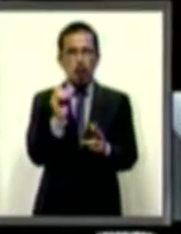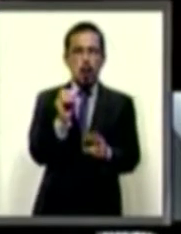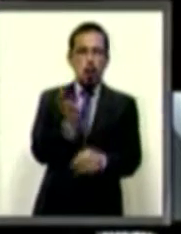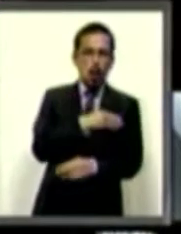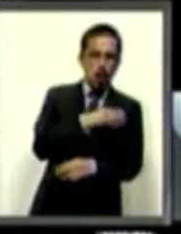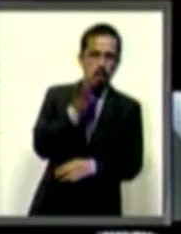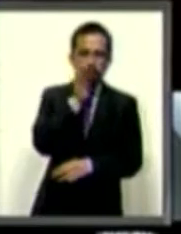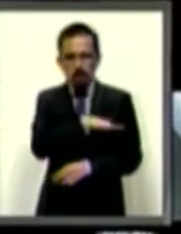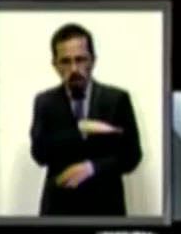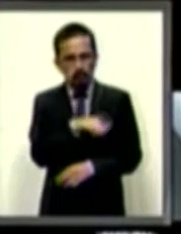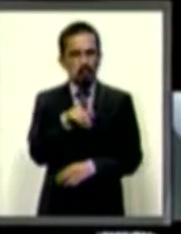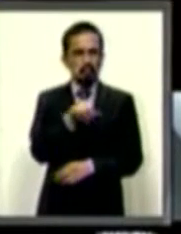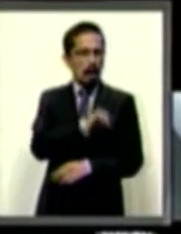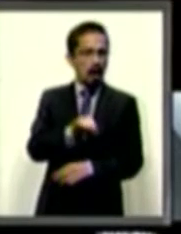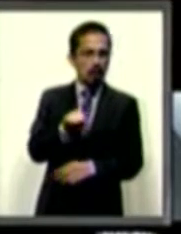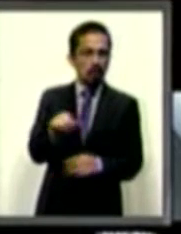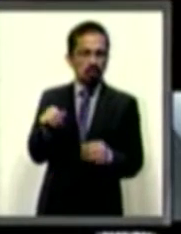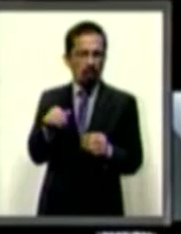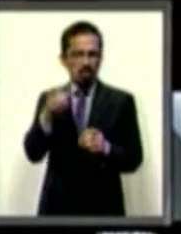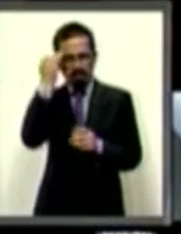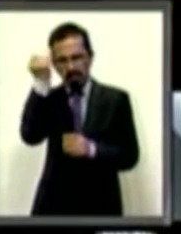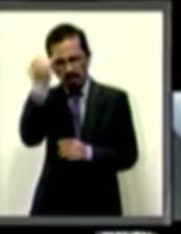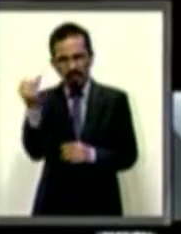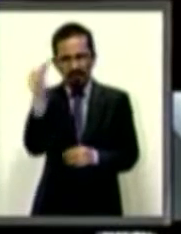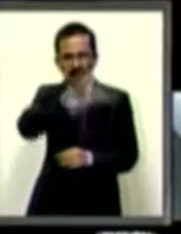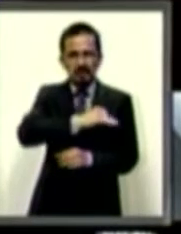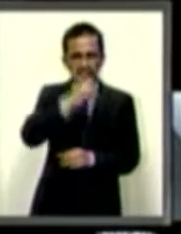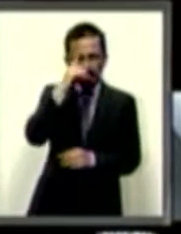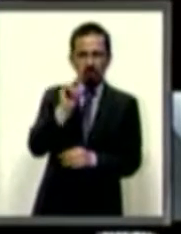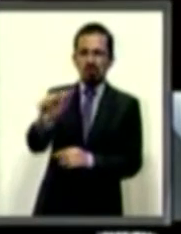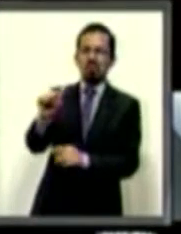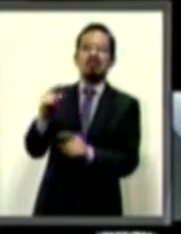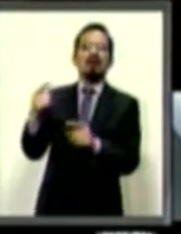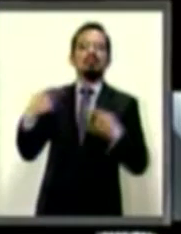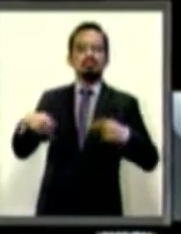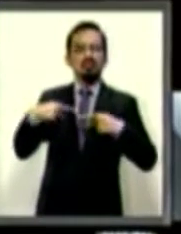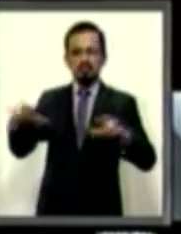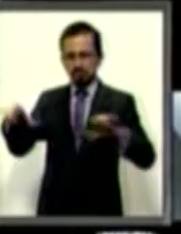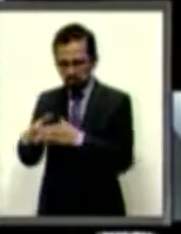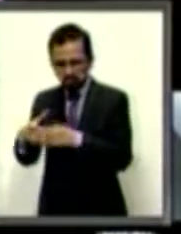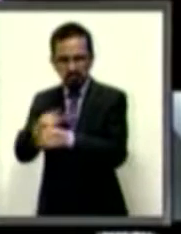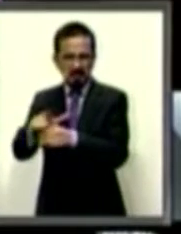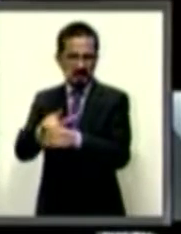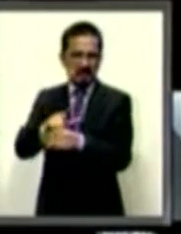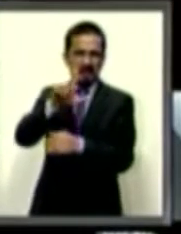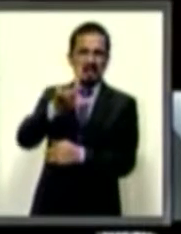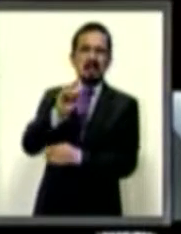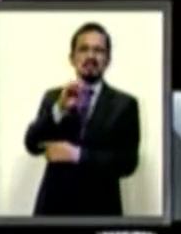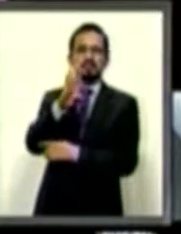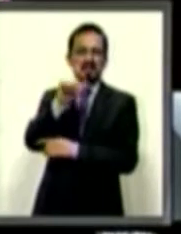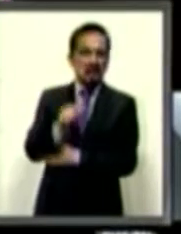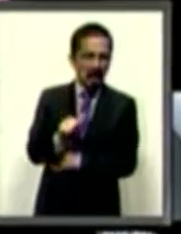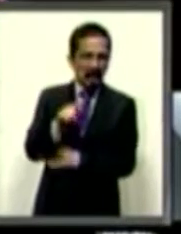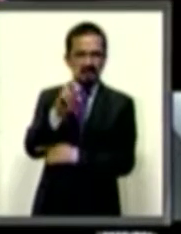o ideológica que estigmatiza a la comunidad gay, lésbica, bisexual o transexual.